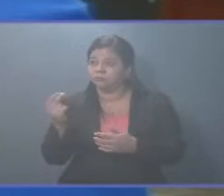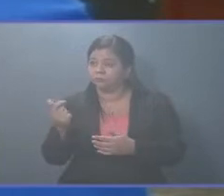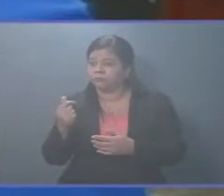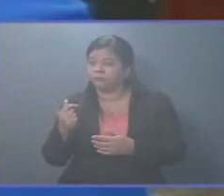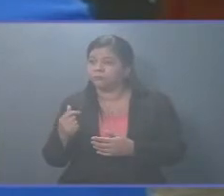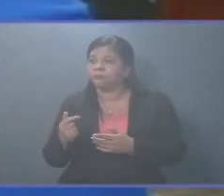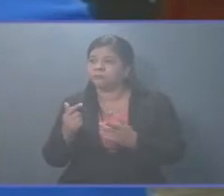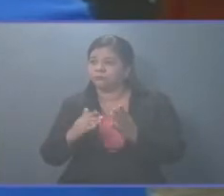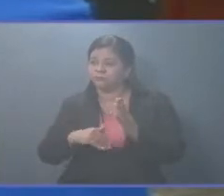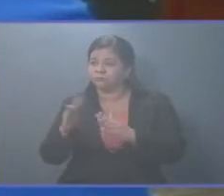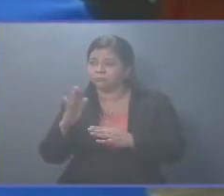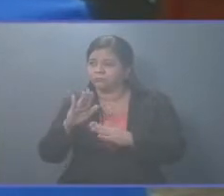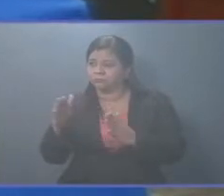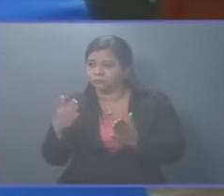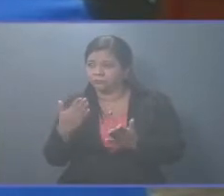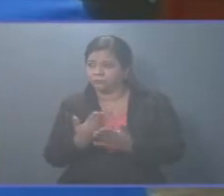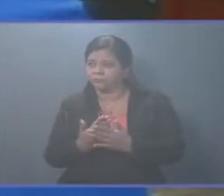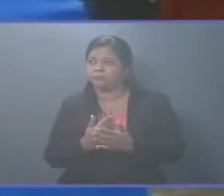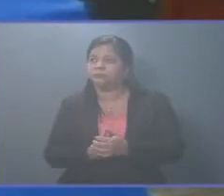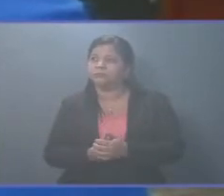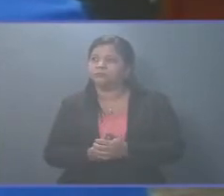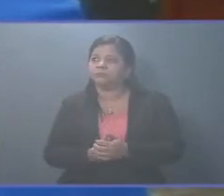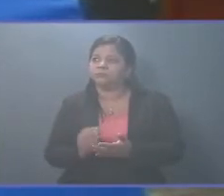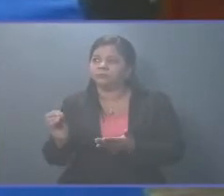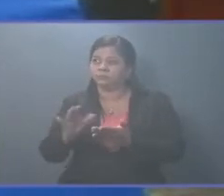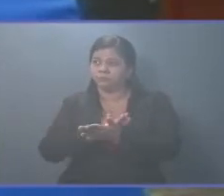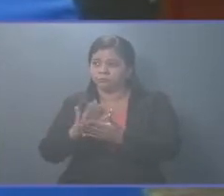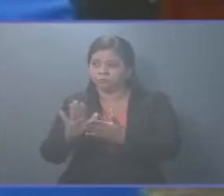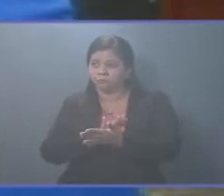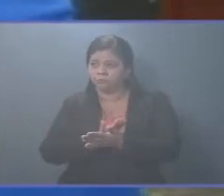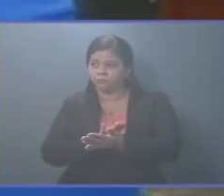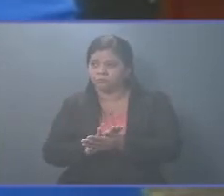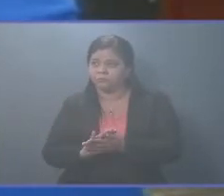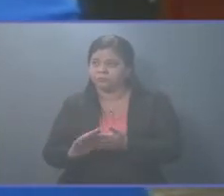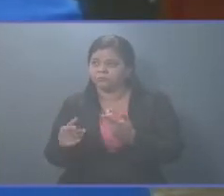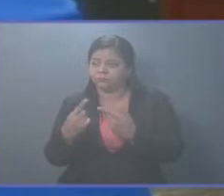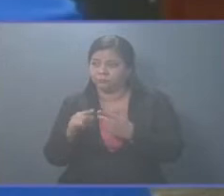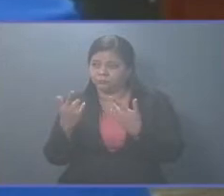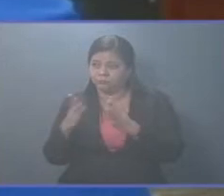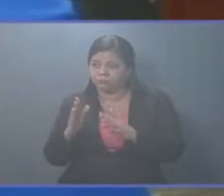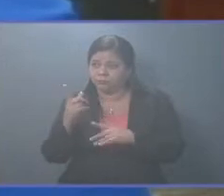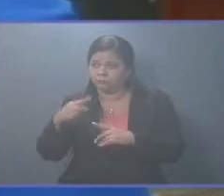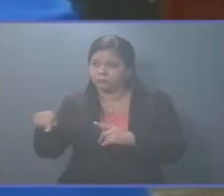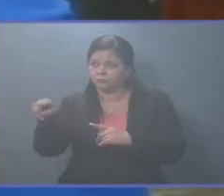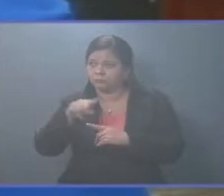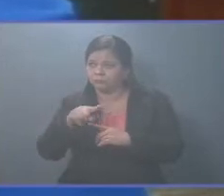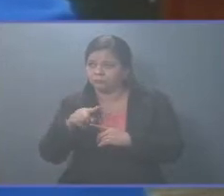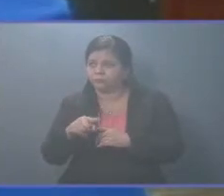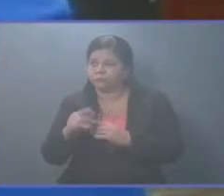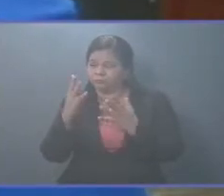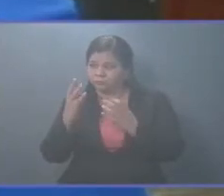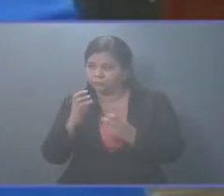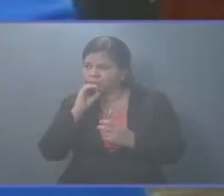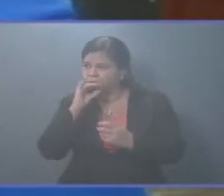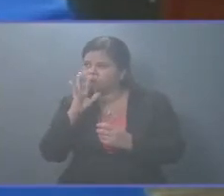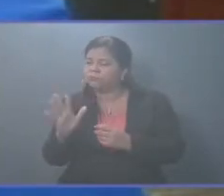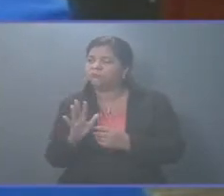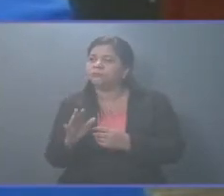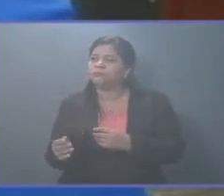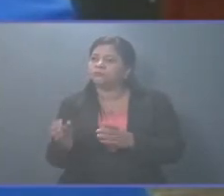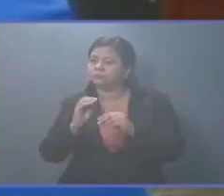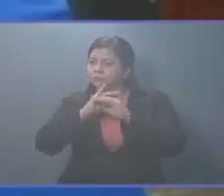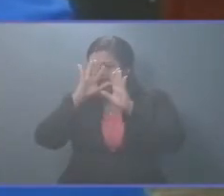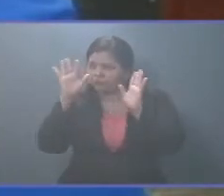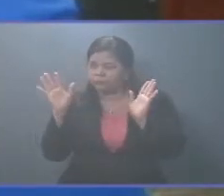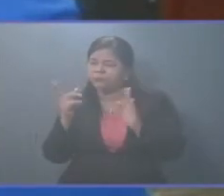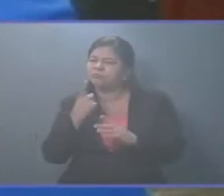de esas actas, ¿vea? Porque son ellos como la cuestión ahí. Esa es una sugerencia. ¿A